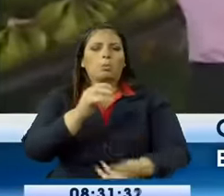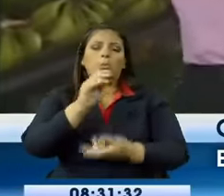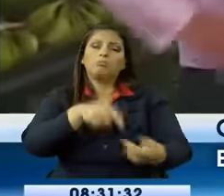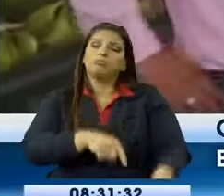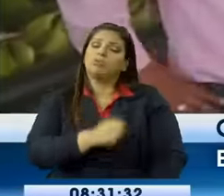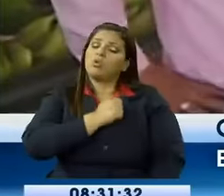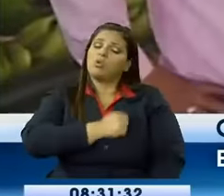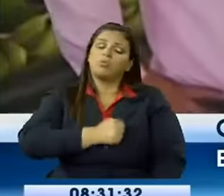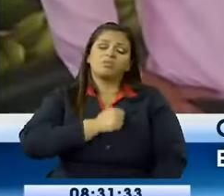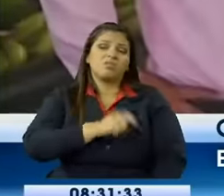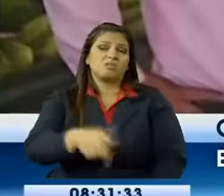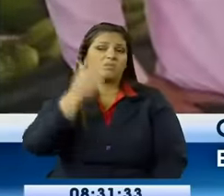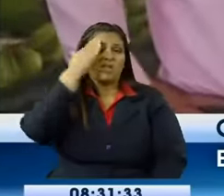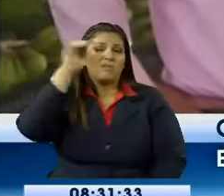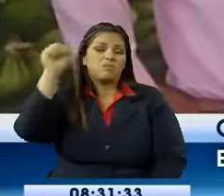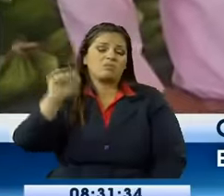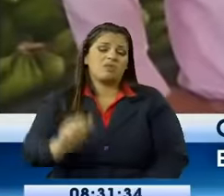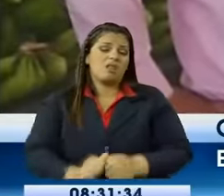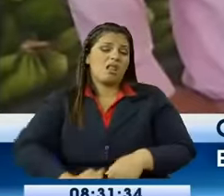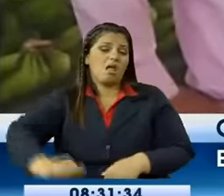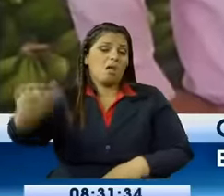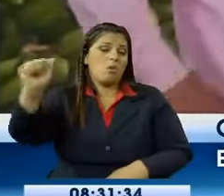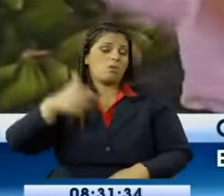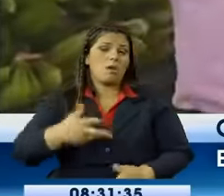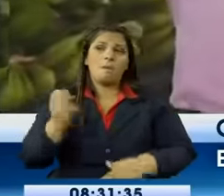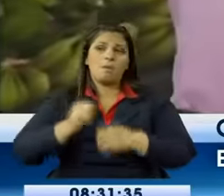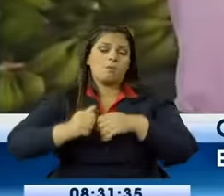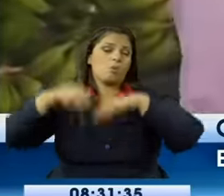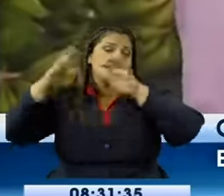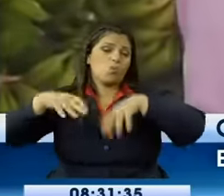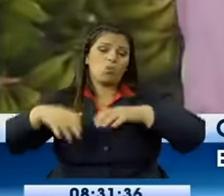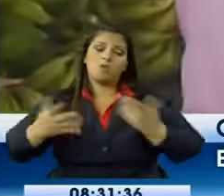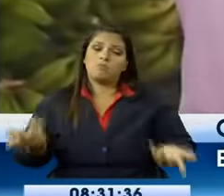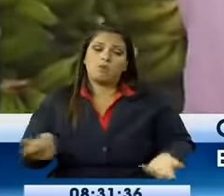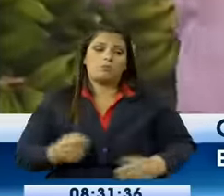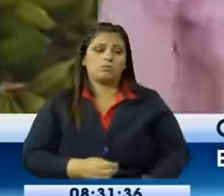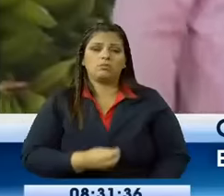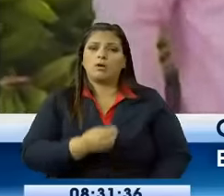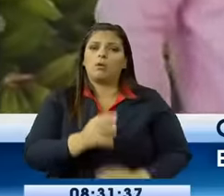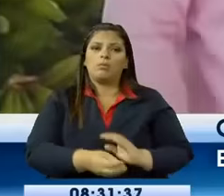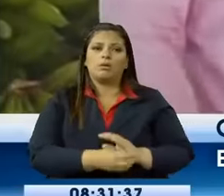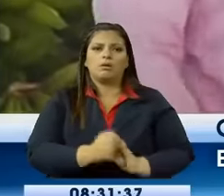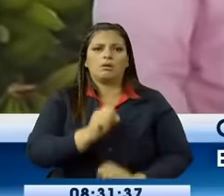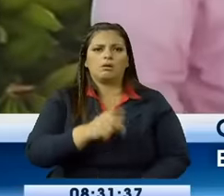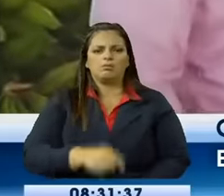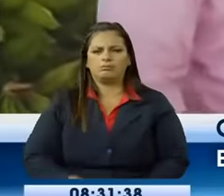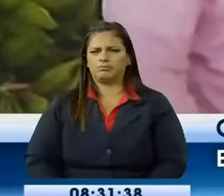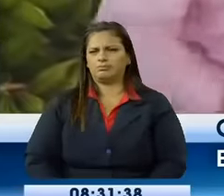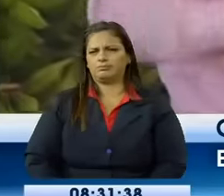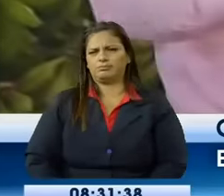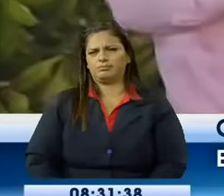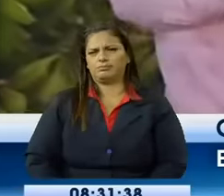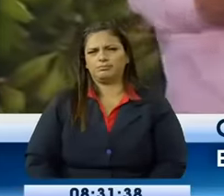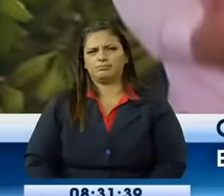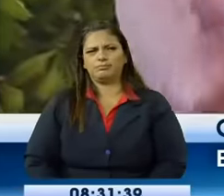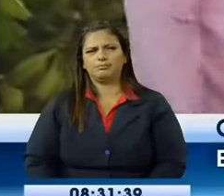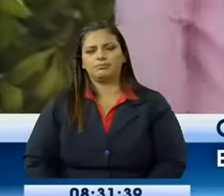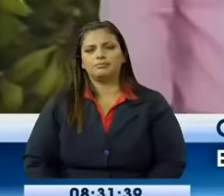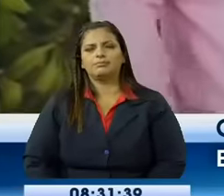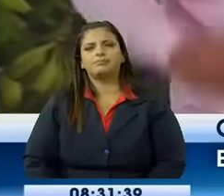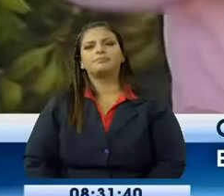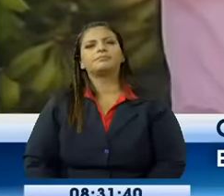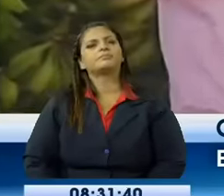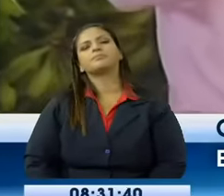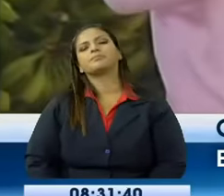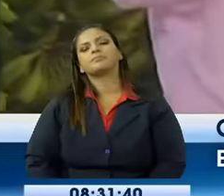repito, de un día para otro no sube el precio de los víveres. Vamos a imaginar que sube. Vamos a en un caso hipotético. ¿Qué se va a hacer con ese